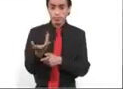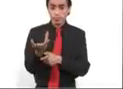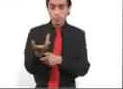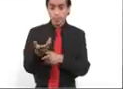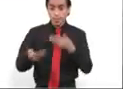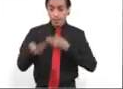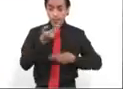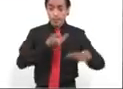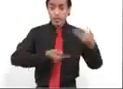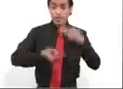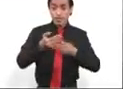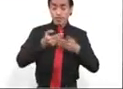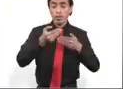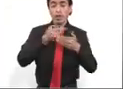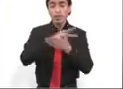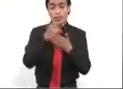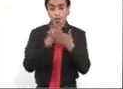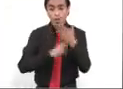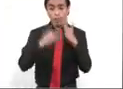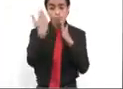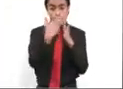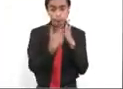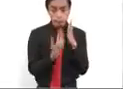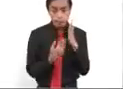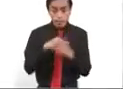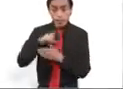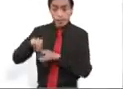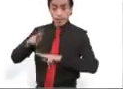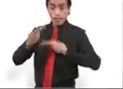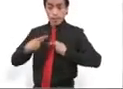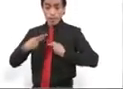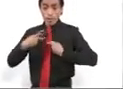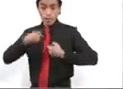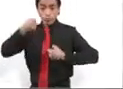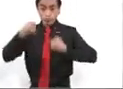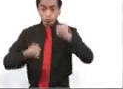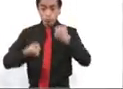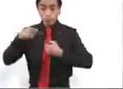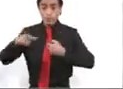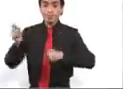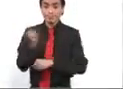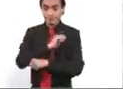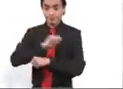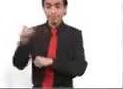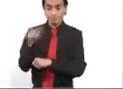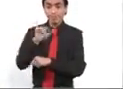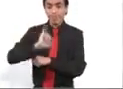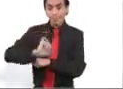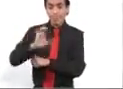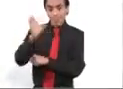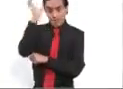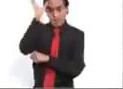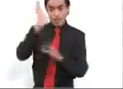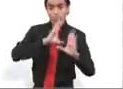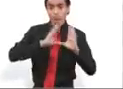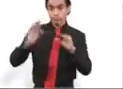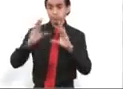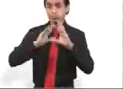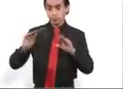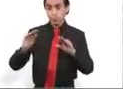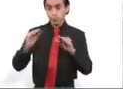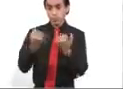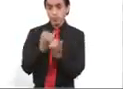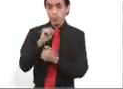que el servicio está programado, que los conductores son profesionales que han sido capacitados y que la operación